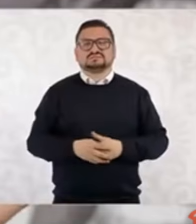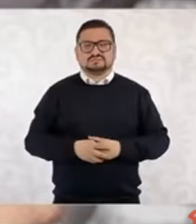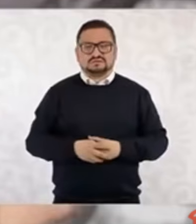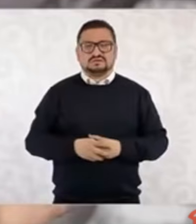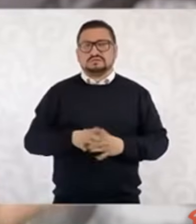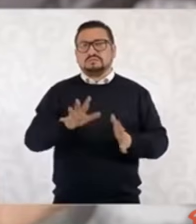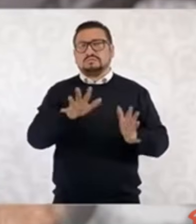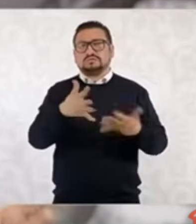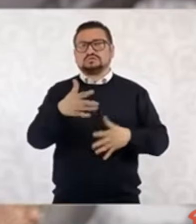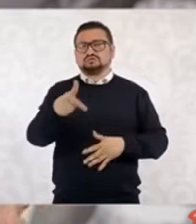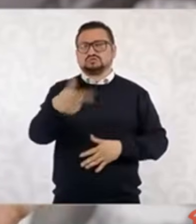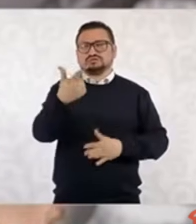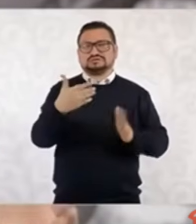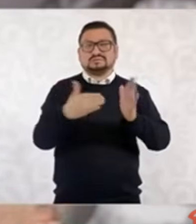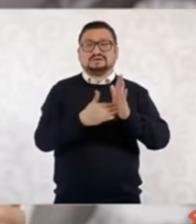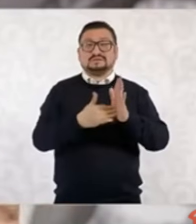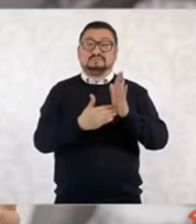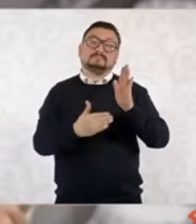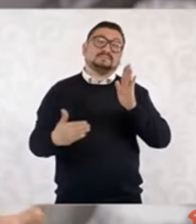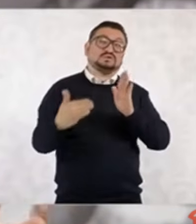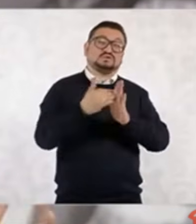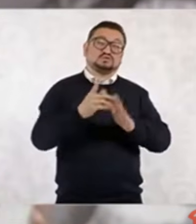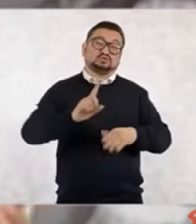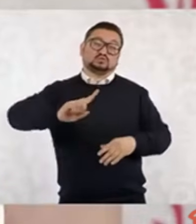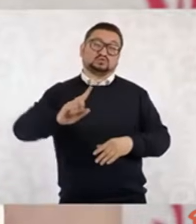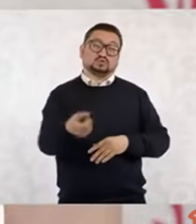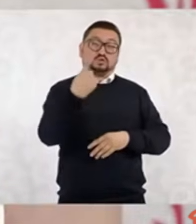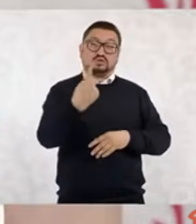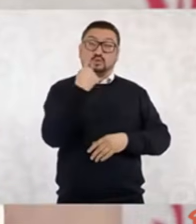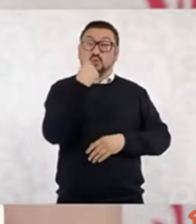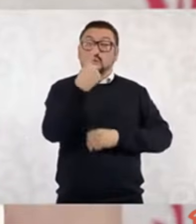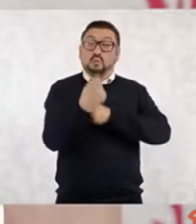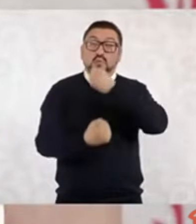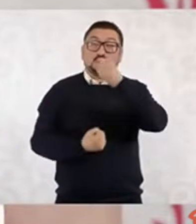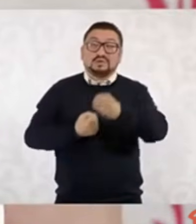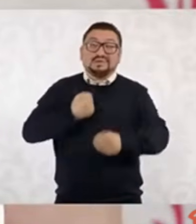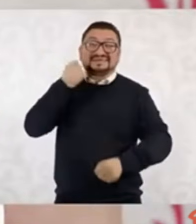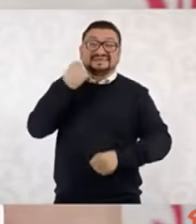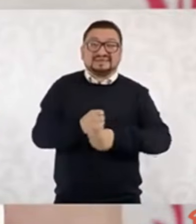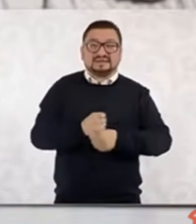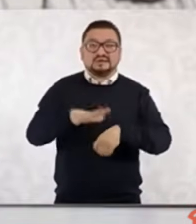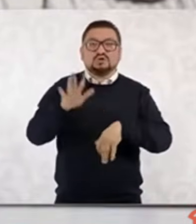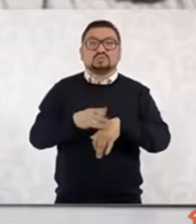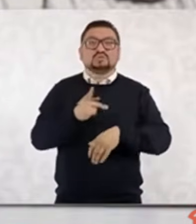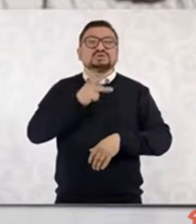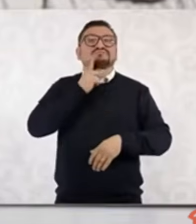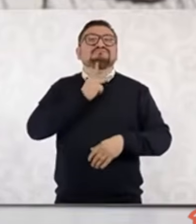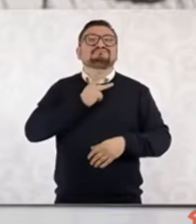más de 12,000 millones de dólares en un año que se recibieron por excedentes petroleros.